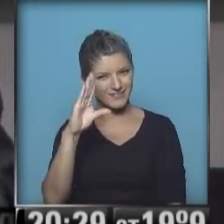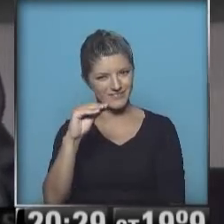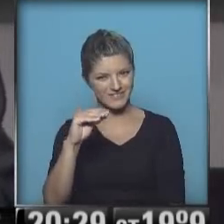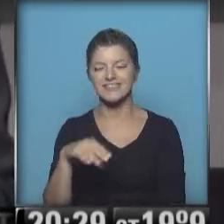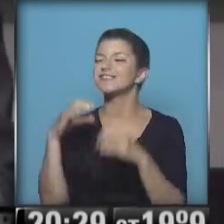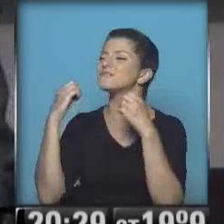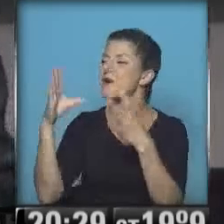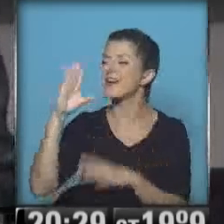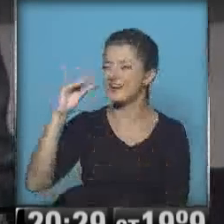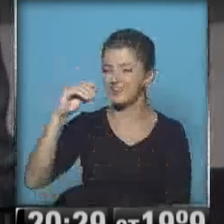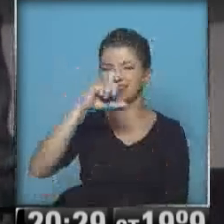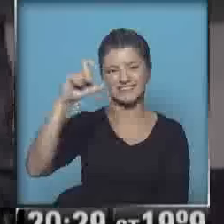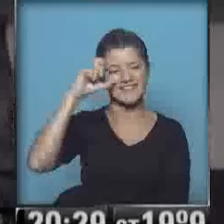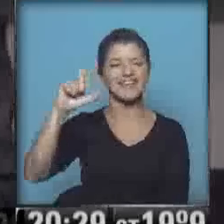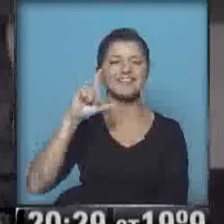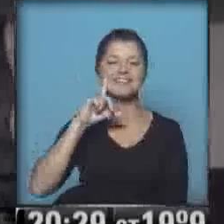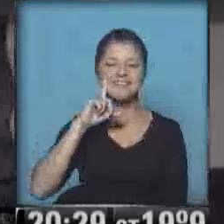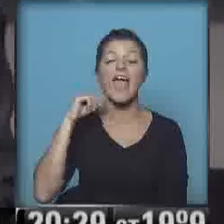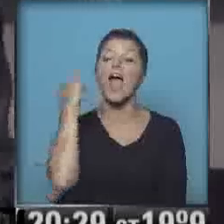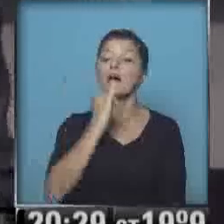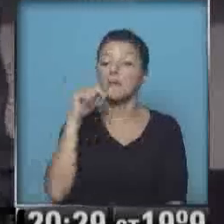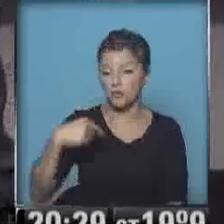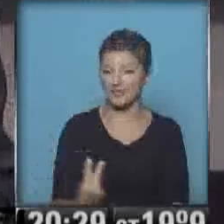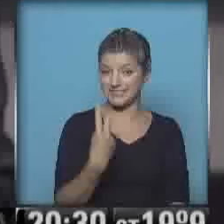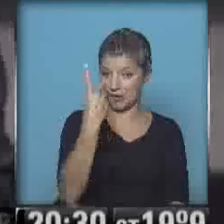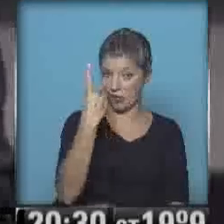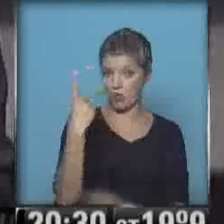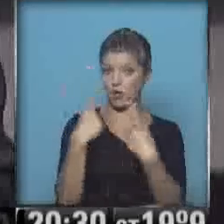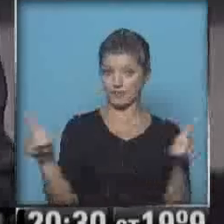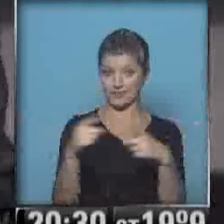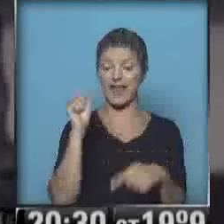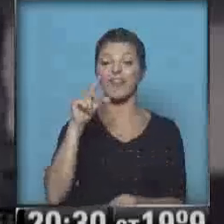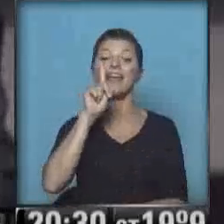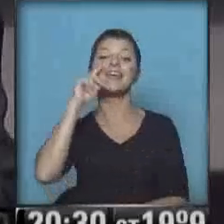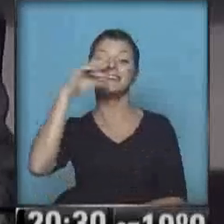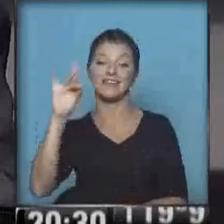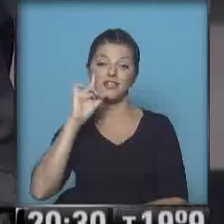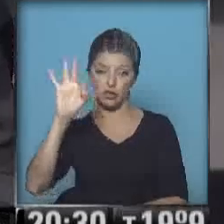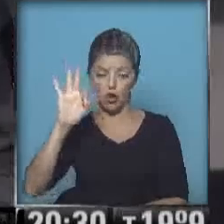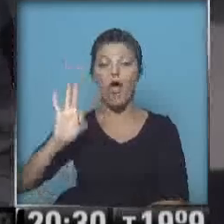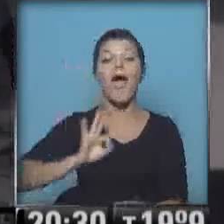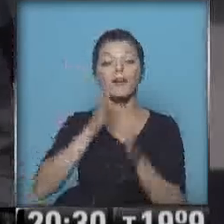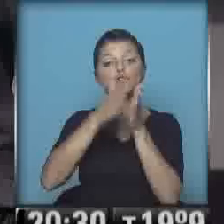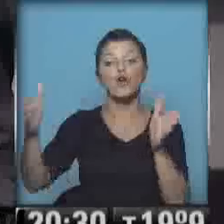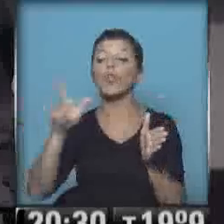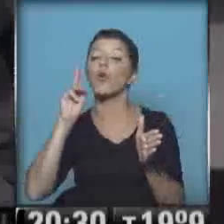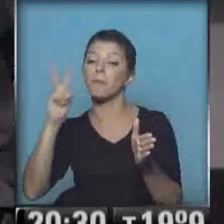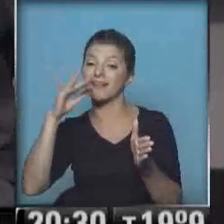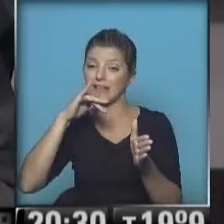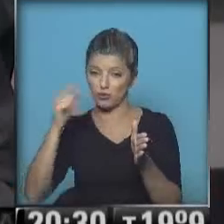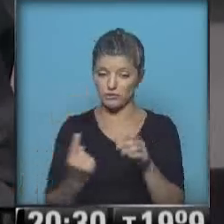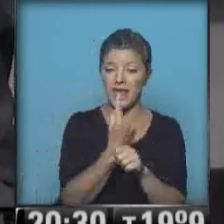noches, Ceci. Estamos hablando del segundo show del Indio Solari de este 2014. El primero fue ese mega encuentro con